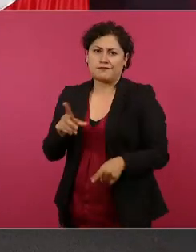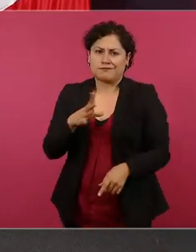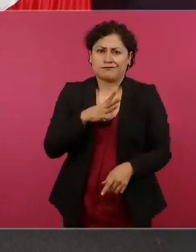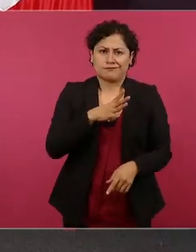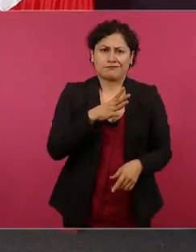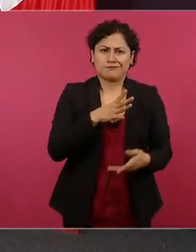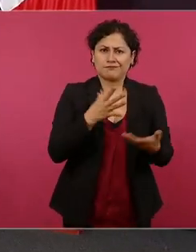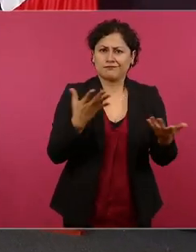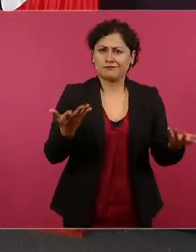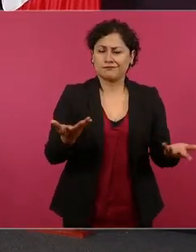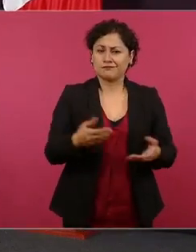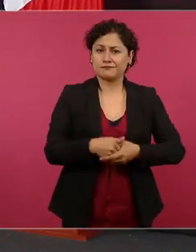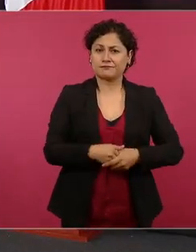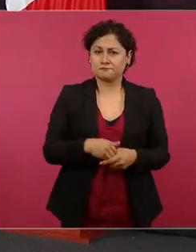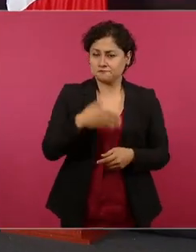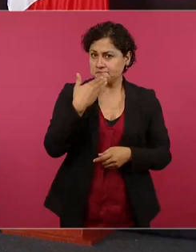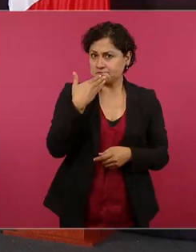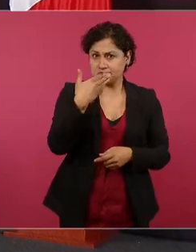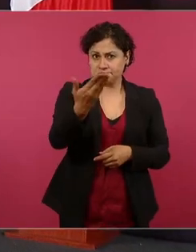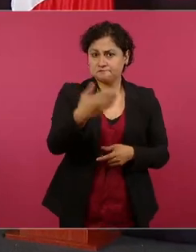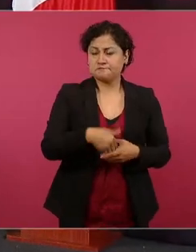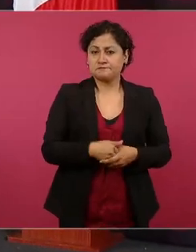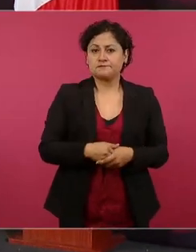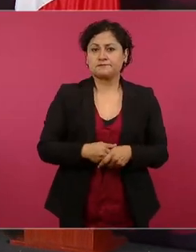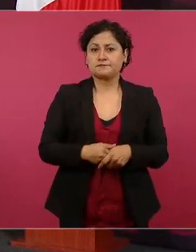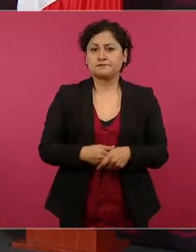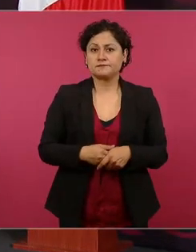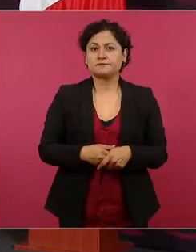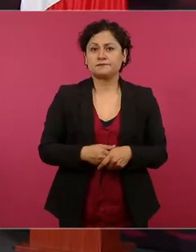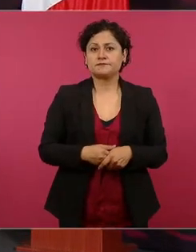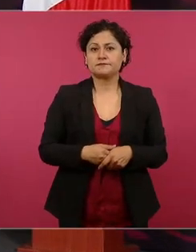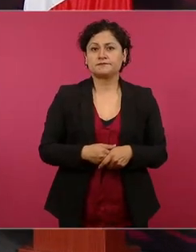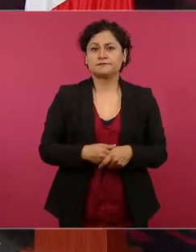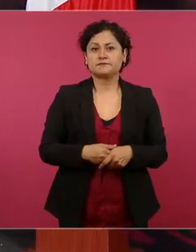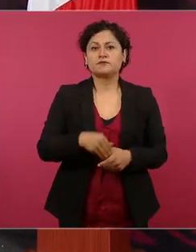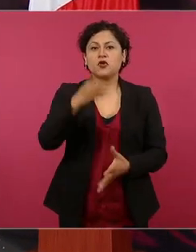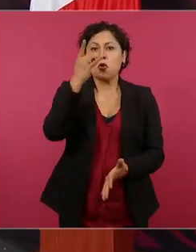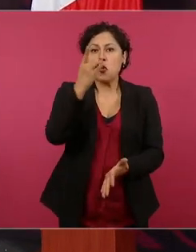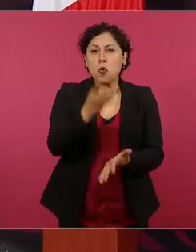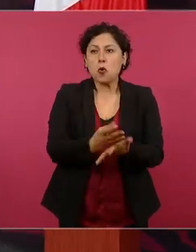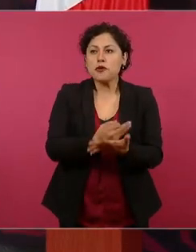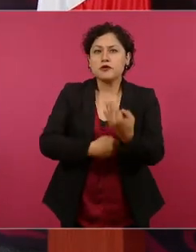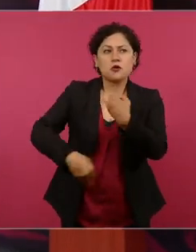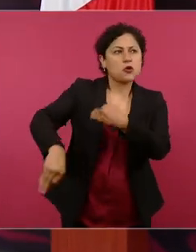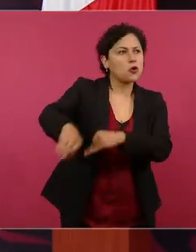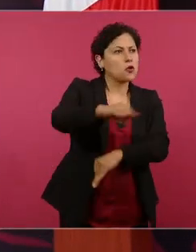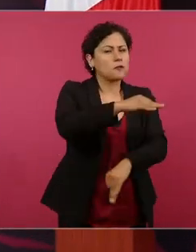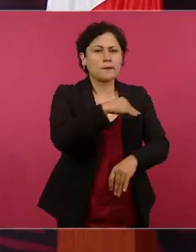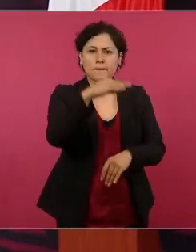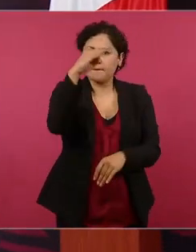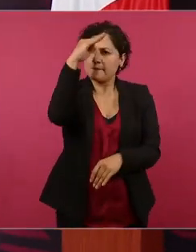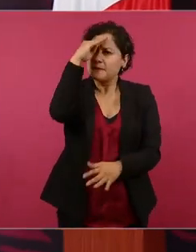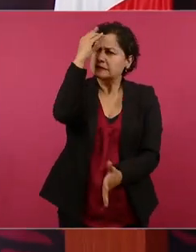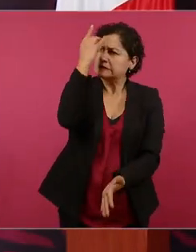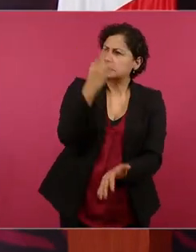y no debe de existir el pensamiento único.